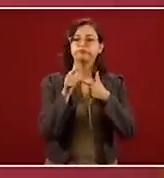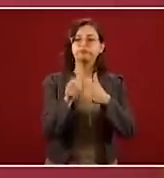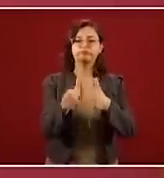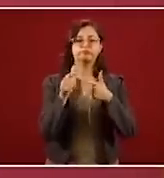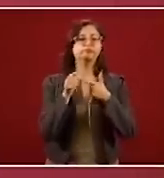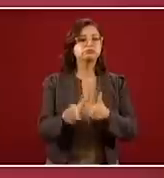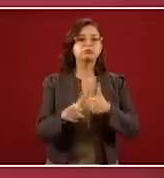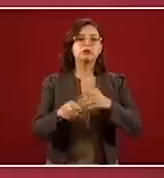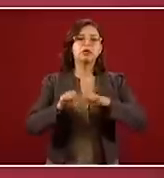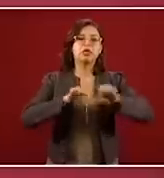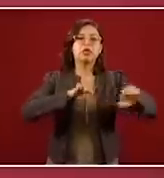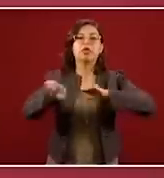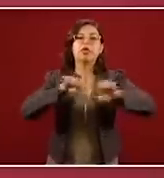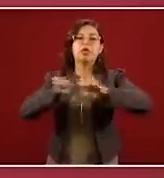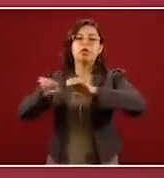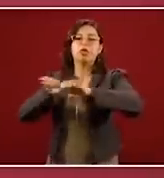engañando,